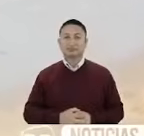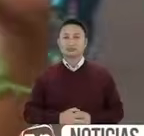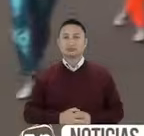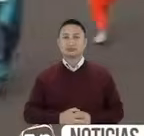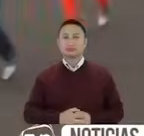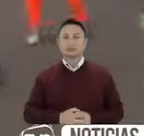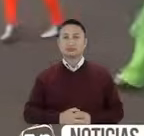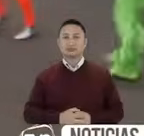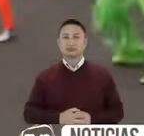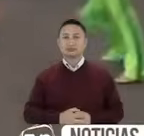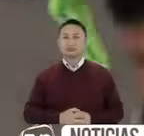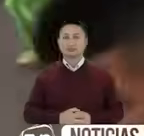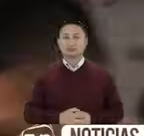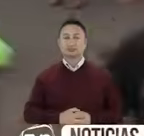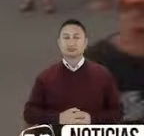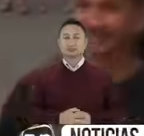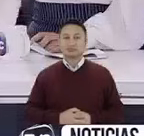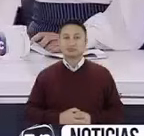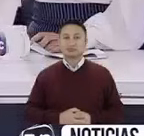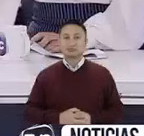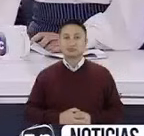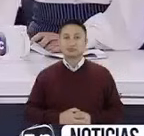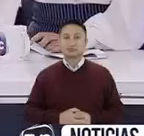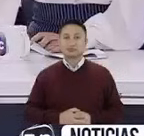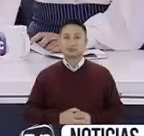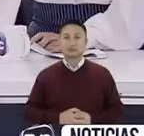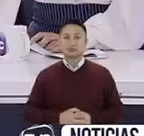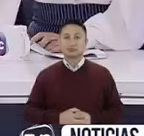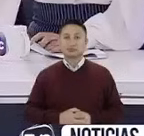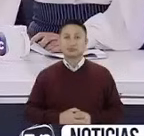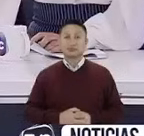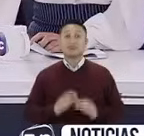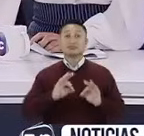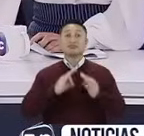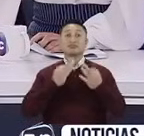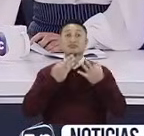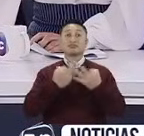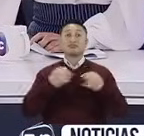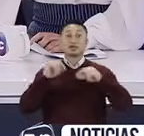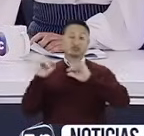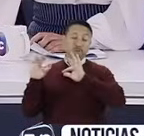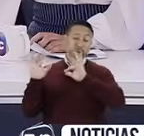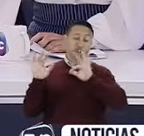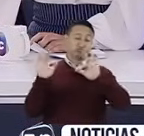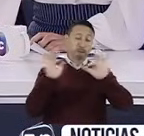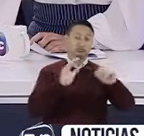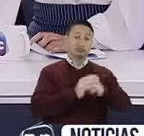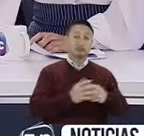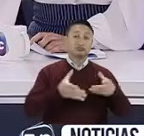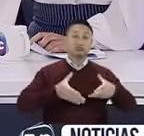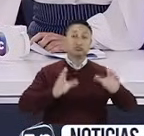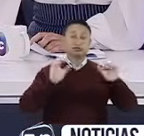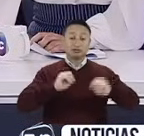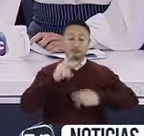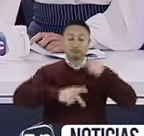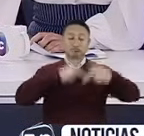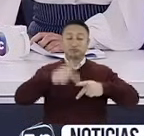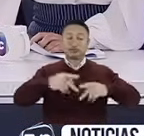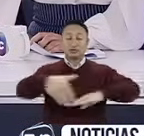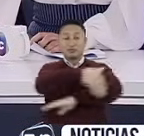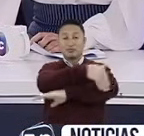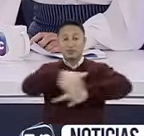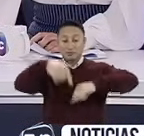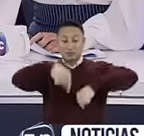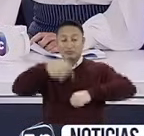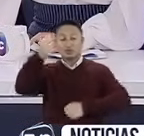Darwin Villao. Decenas de familias disfrutaron el carnaval con sus piscinas en las veredas en el suroeste